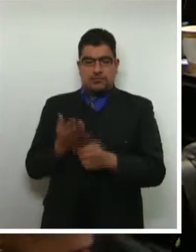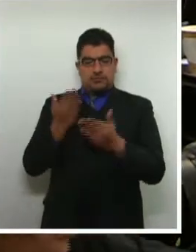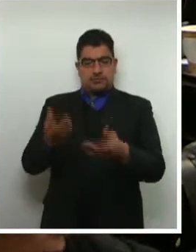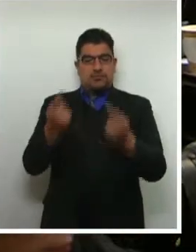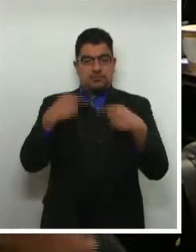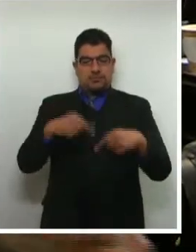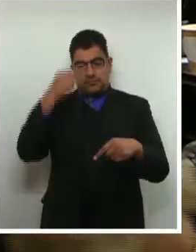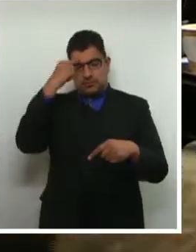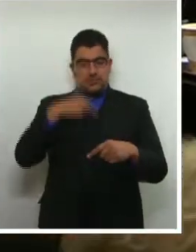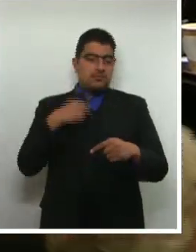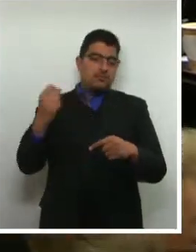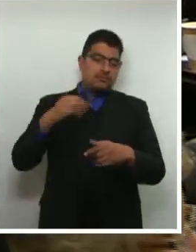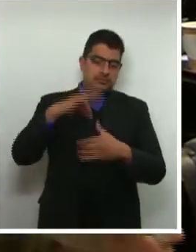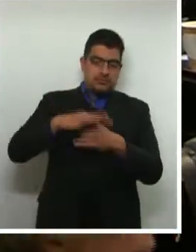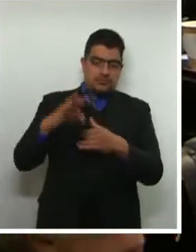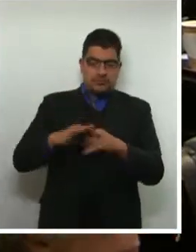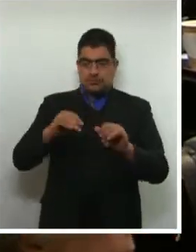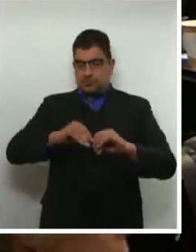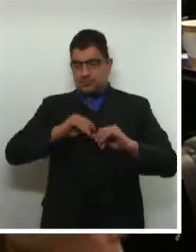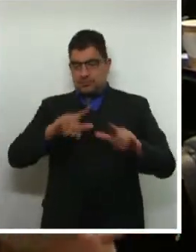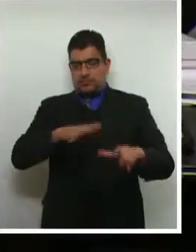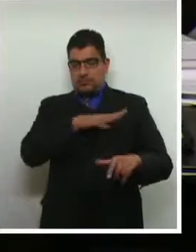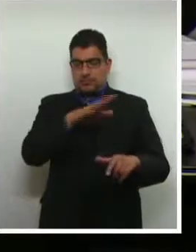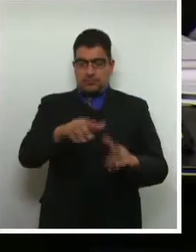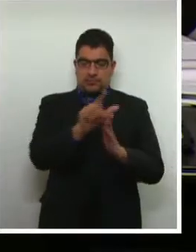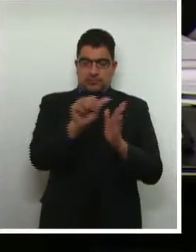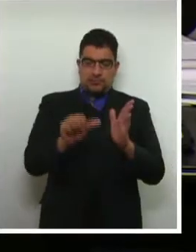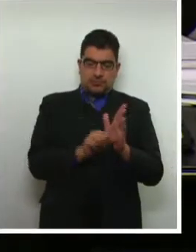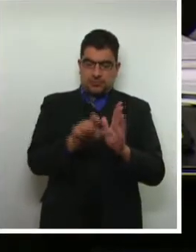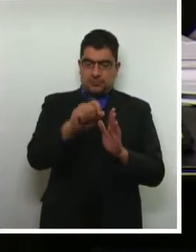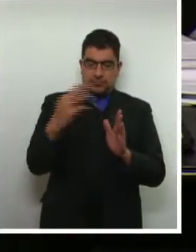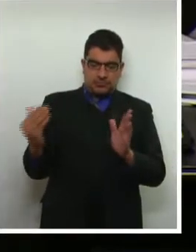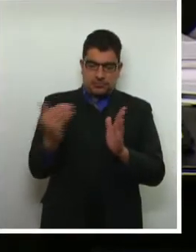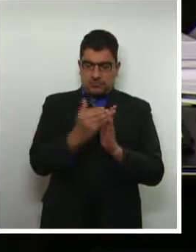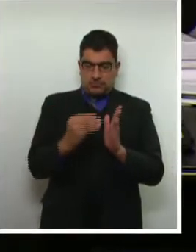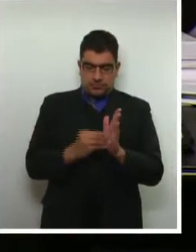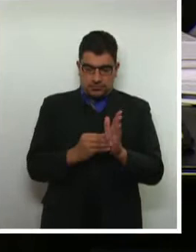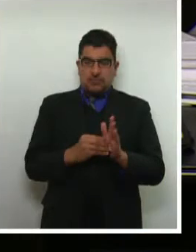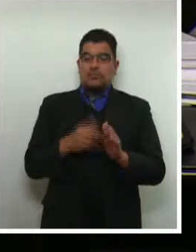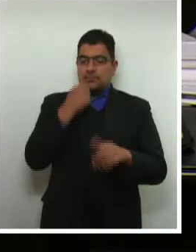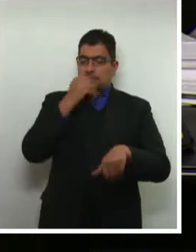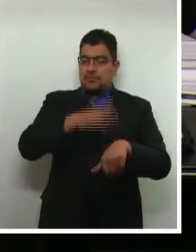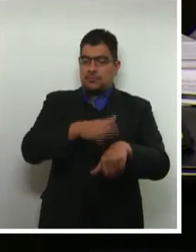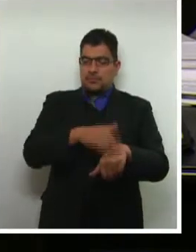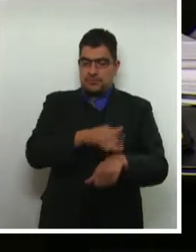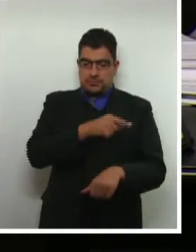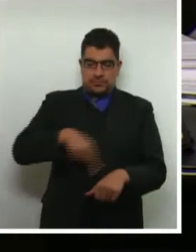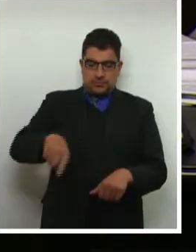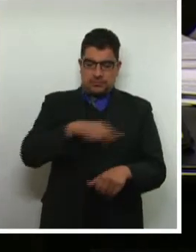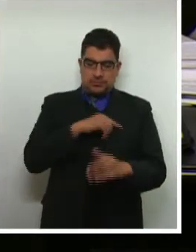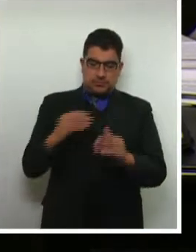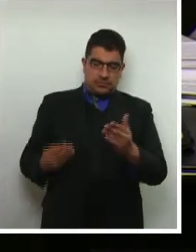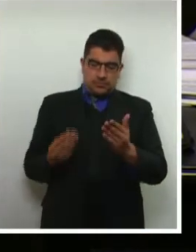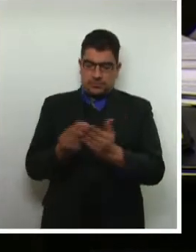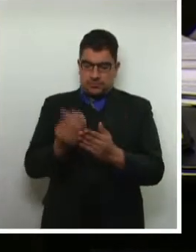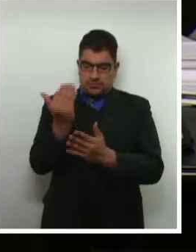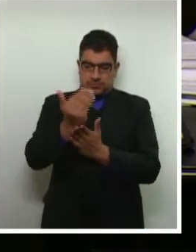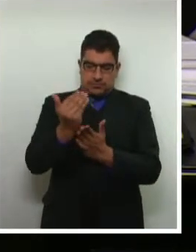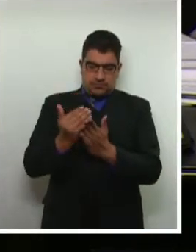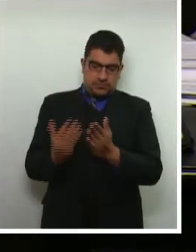la votación en lo general respecto al artículo 23, debo señalar las reservas que